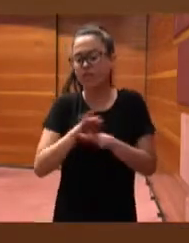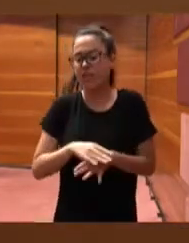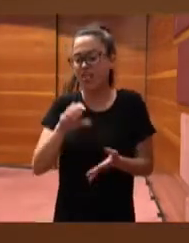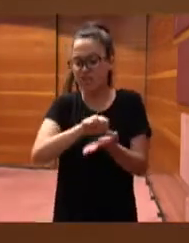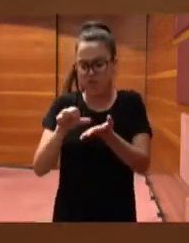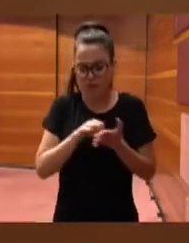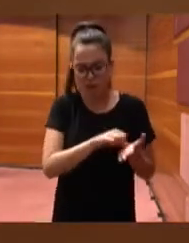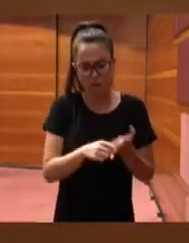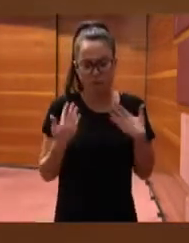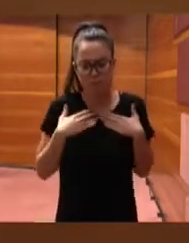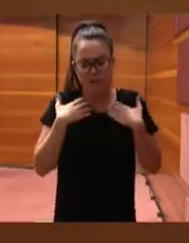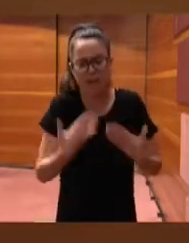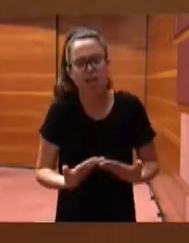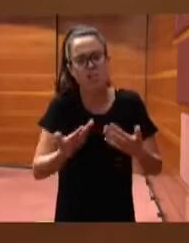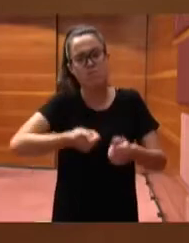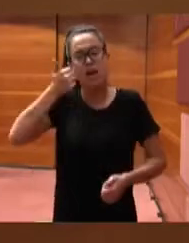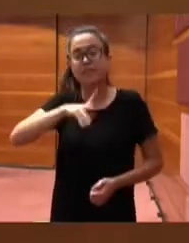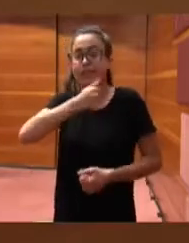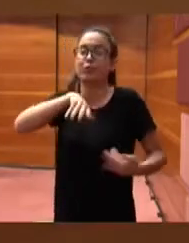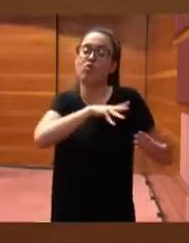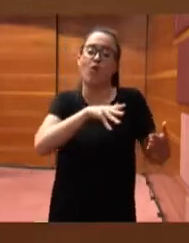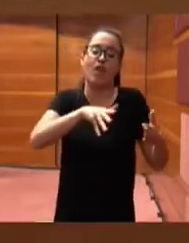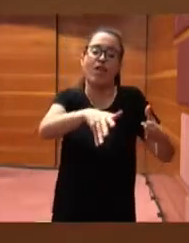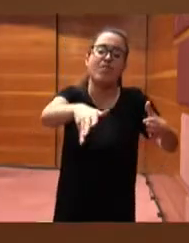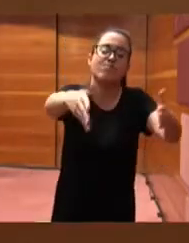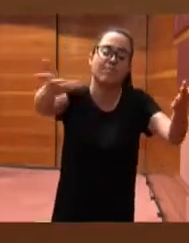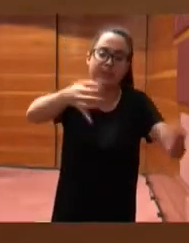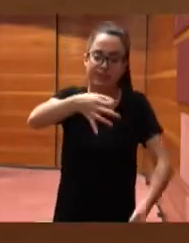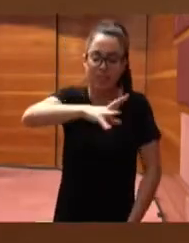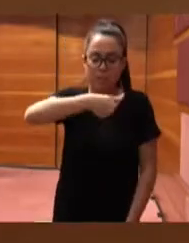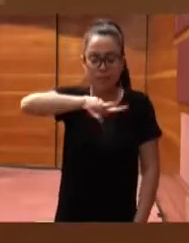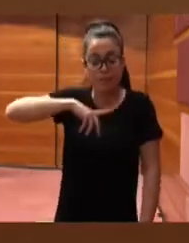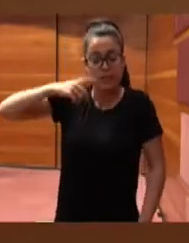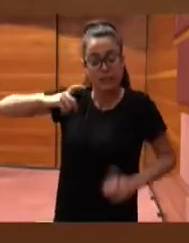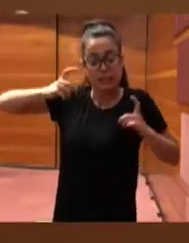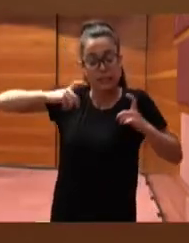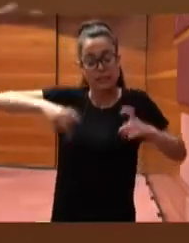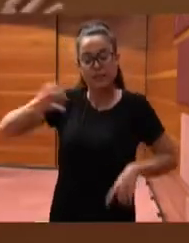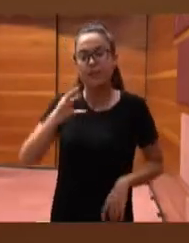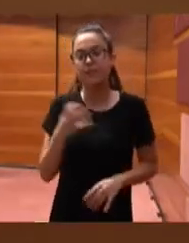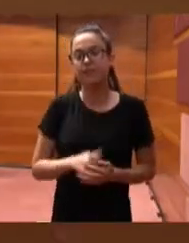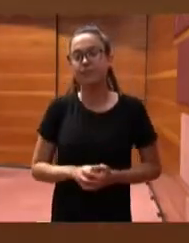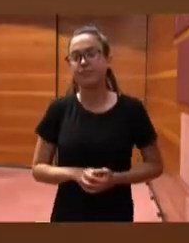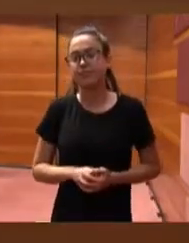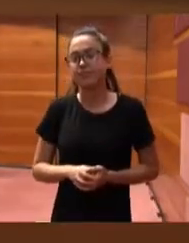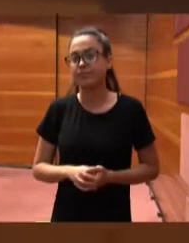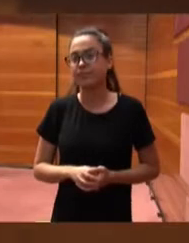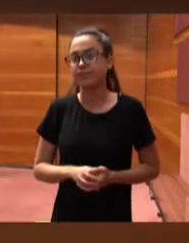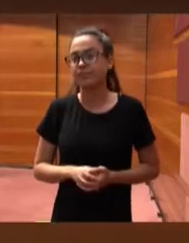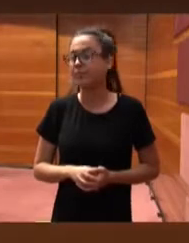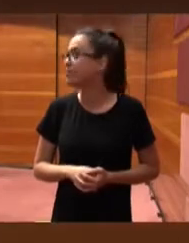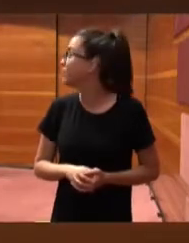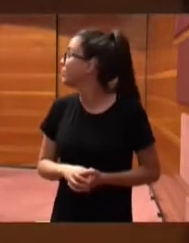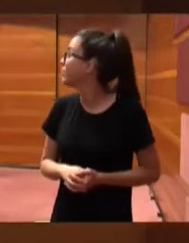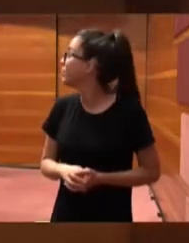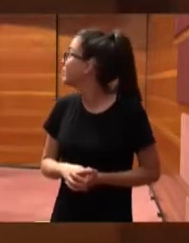ya dije que esto es un horizonte hipnótico al que tenemos que atender. Y por mera casualidad, he pasado esto